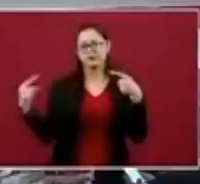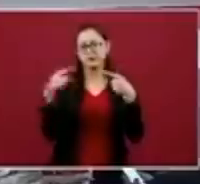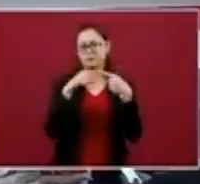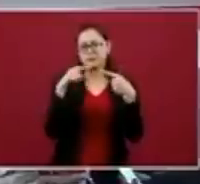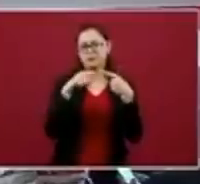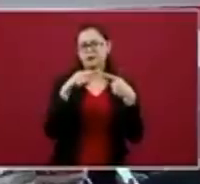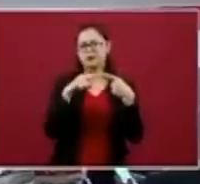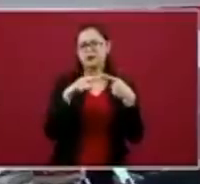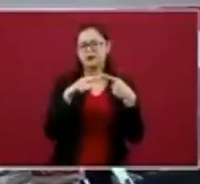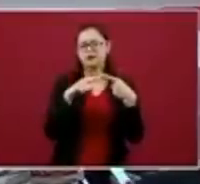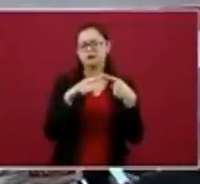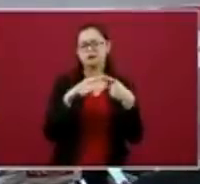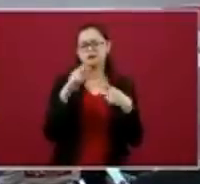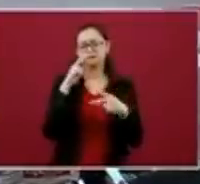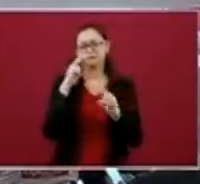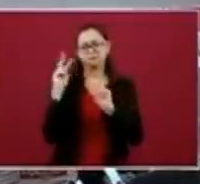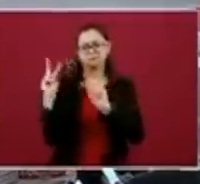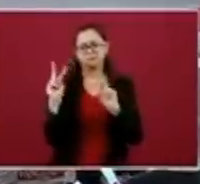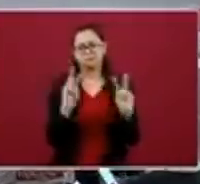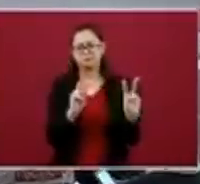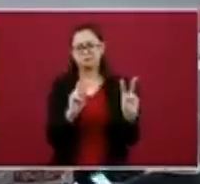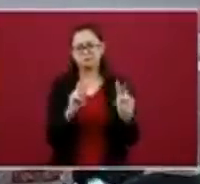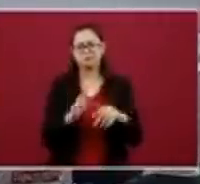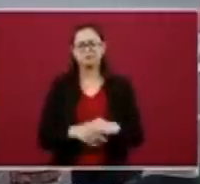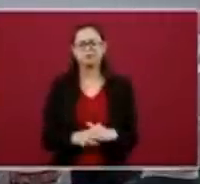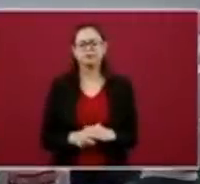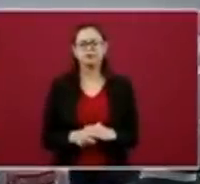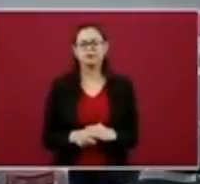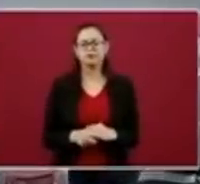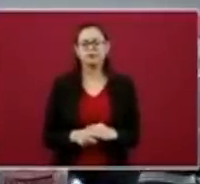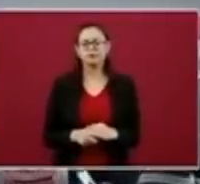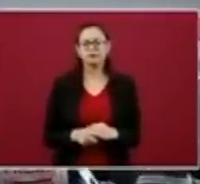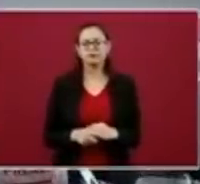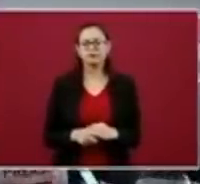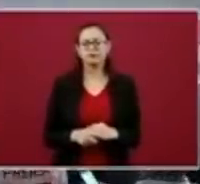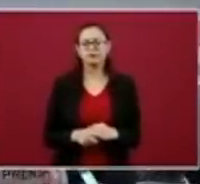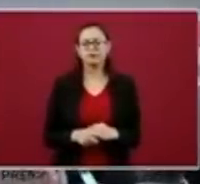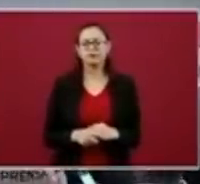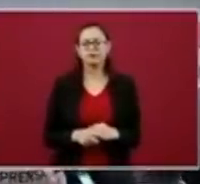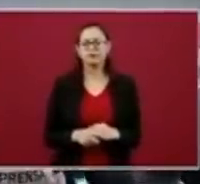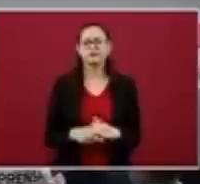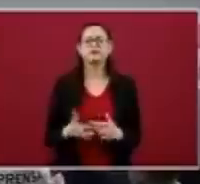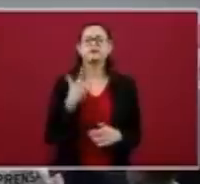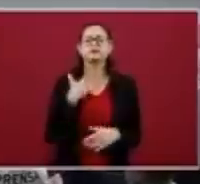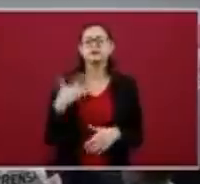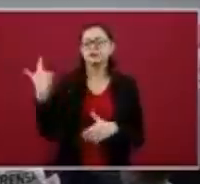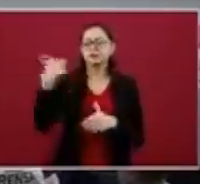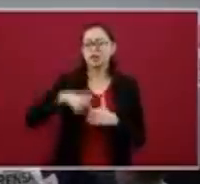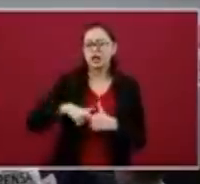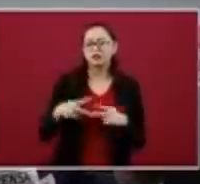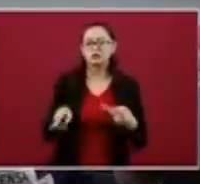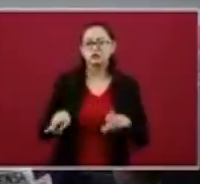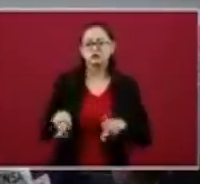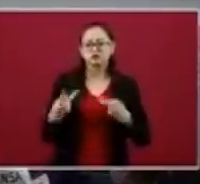observamos el volumen y el importe de las ventas de gasolina